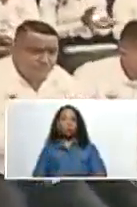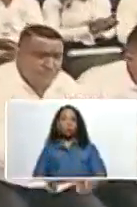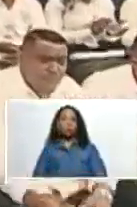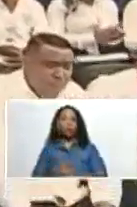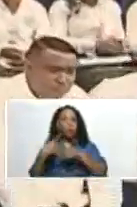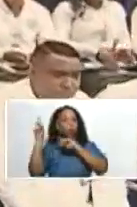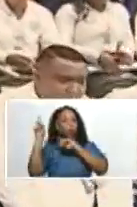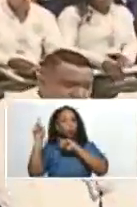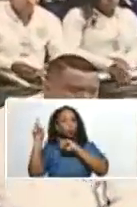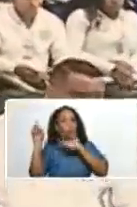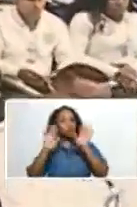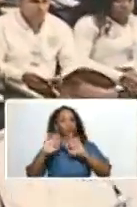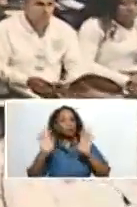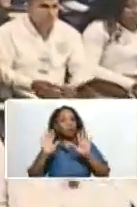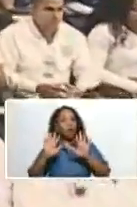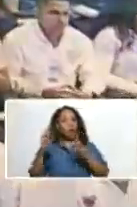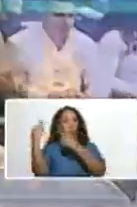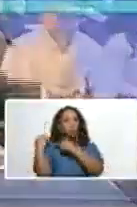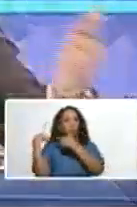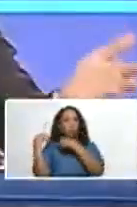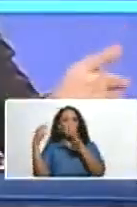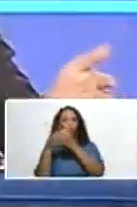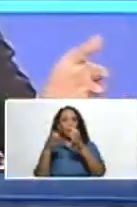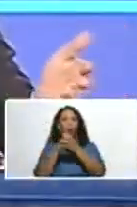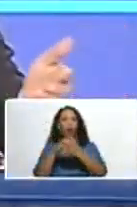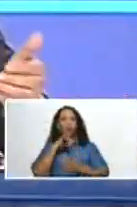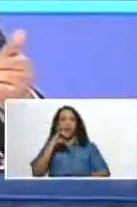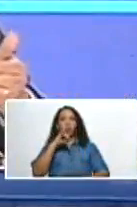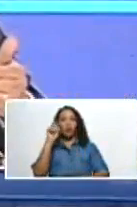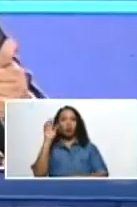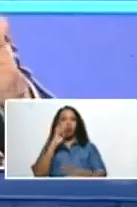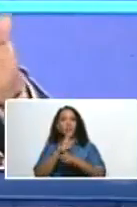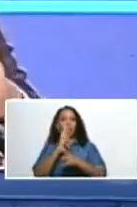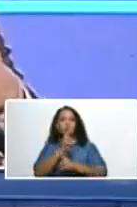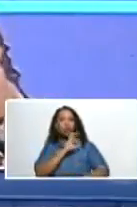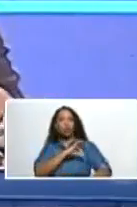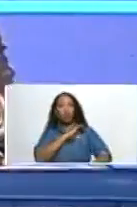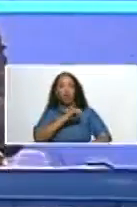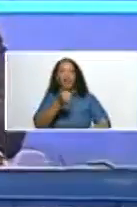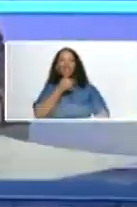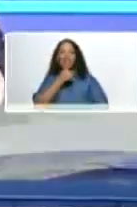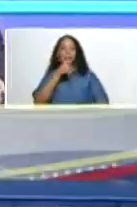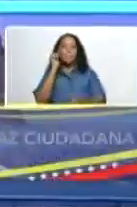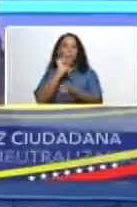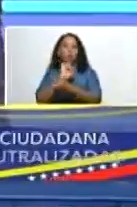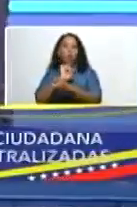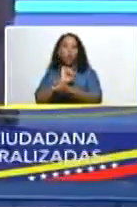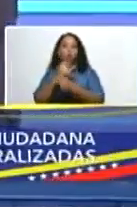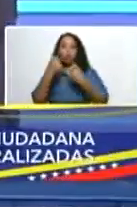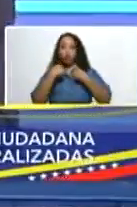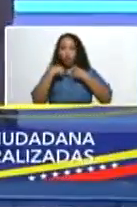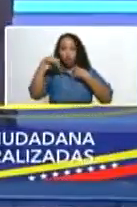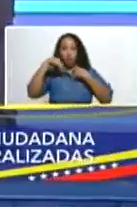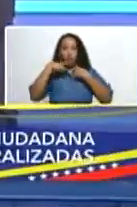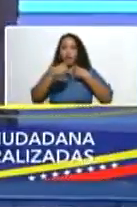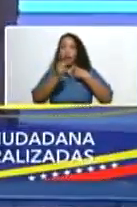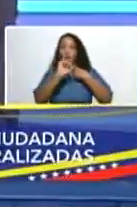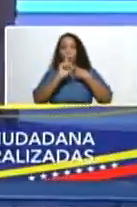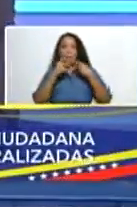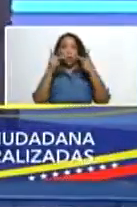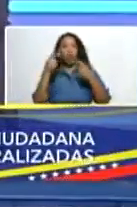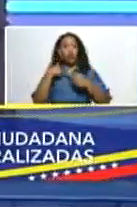otros. Ya le corresponderá al comisario Douglas Rico informar en sus redes sociales a quienes van capturando. No me corresponde a mí, aunque